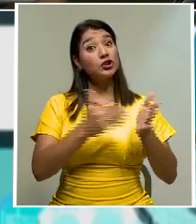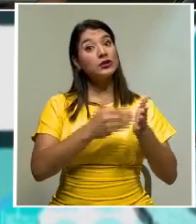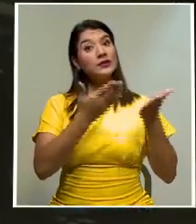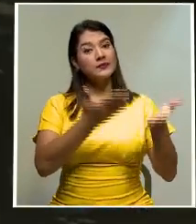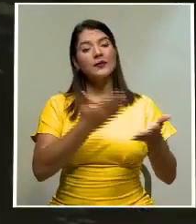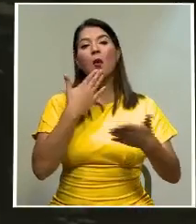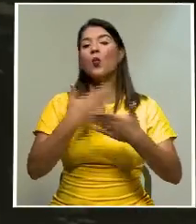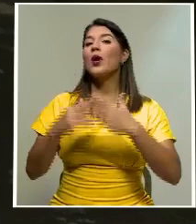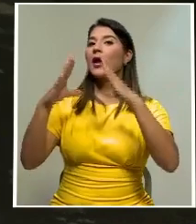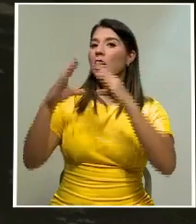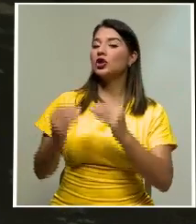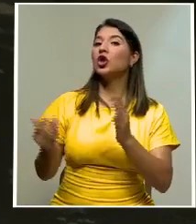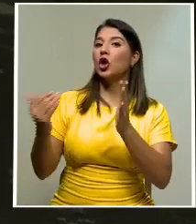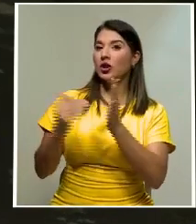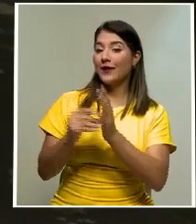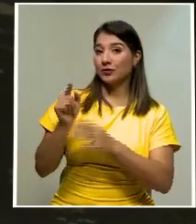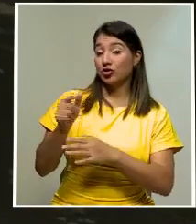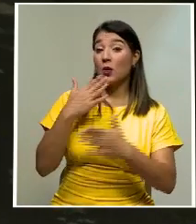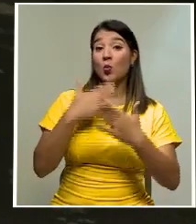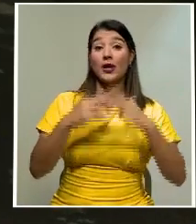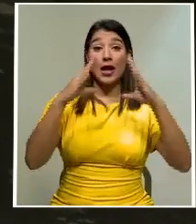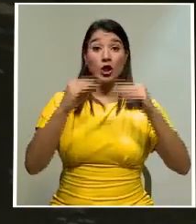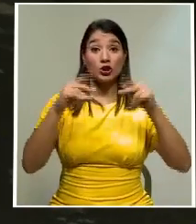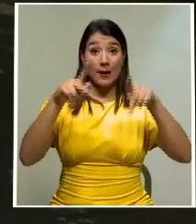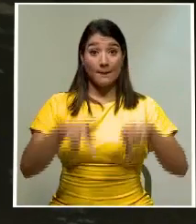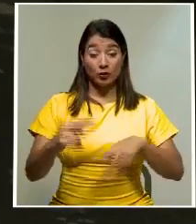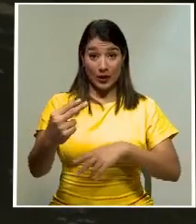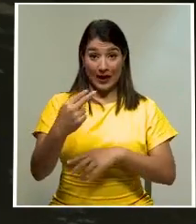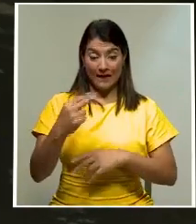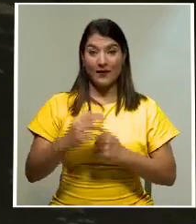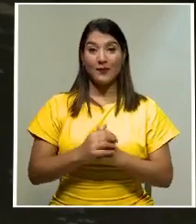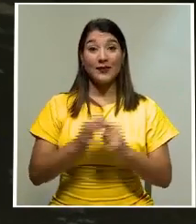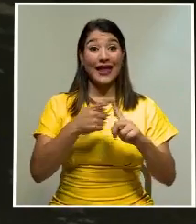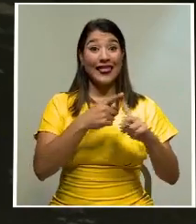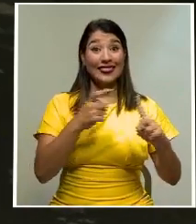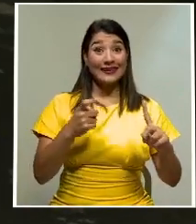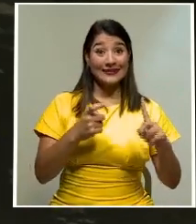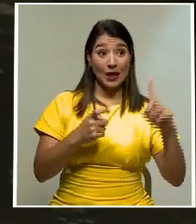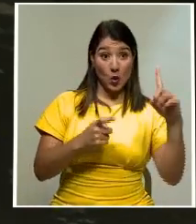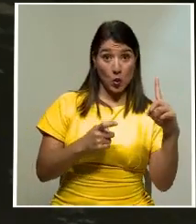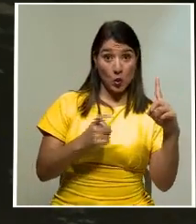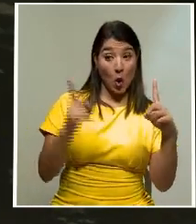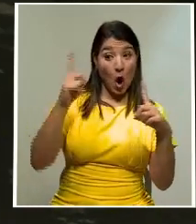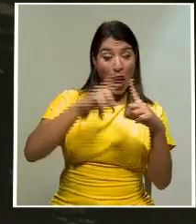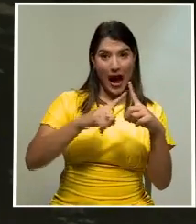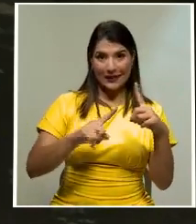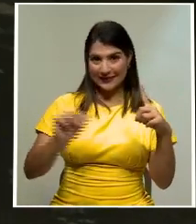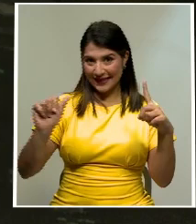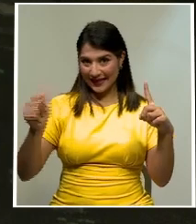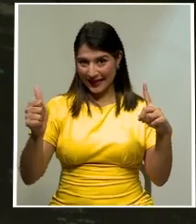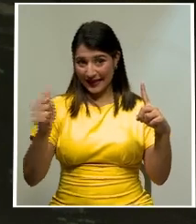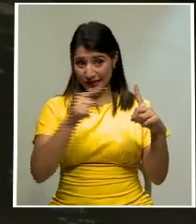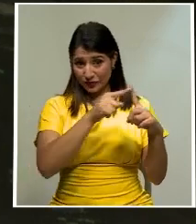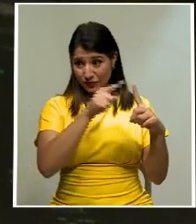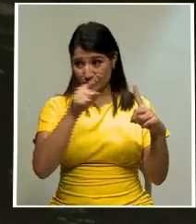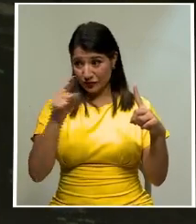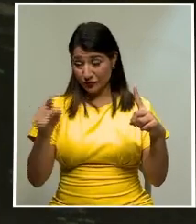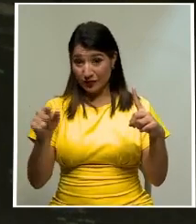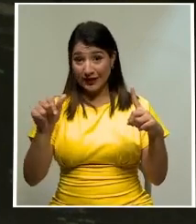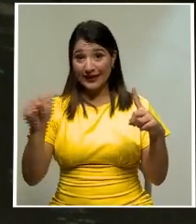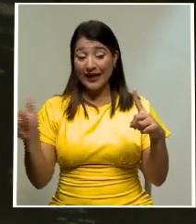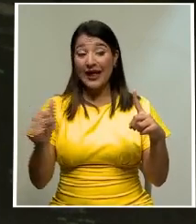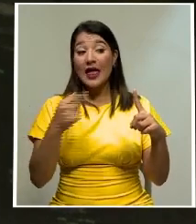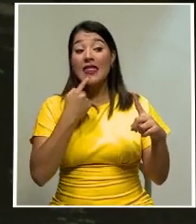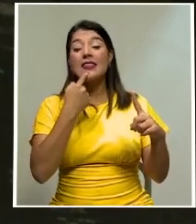Muy buenas noches nuevamente, Isel y amigos televidentes. Del 1 al 10, los empresarios del sector industrial dan